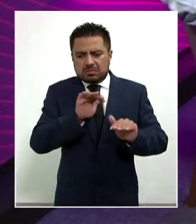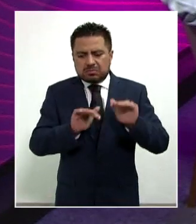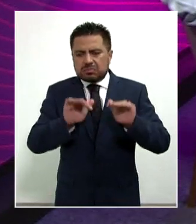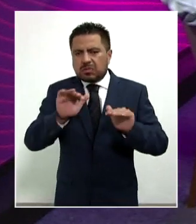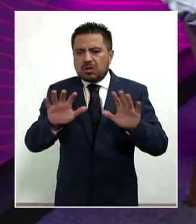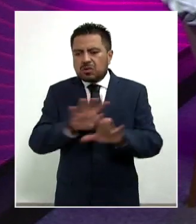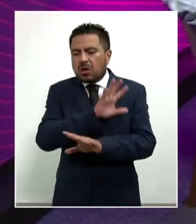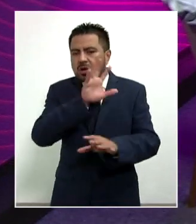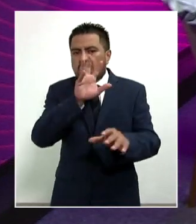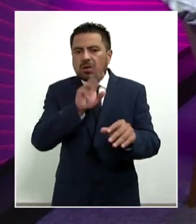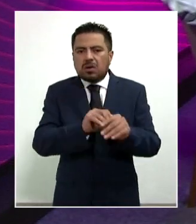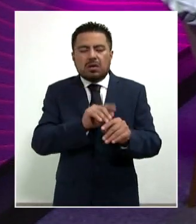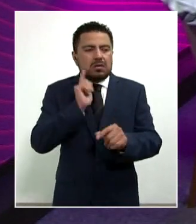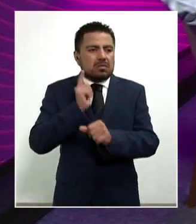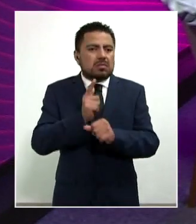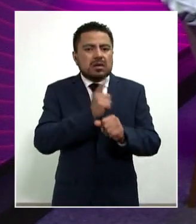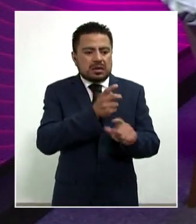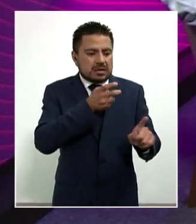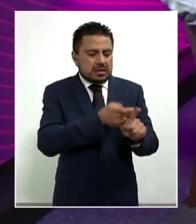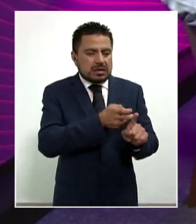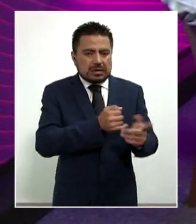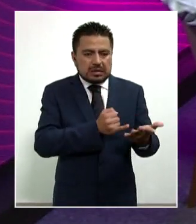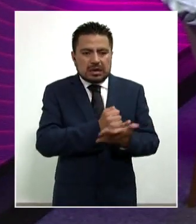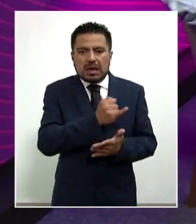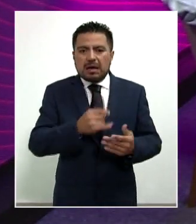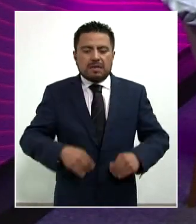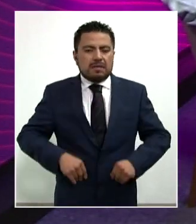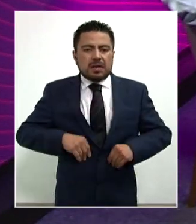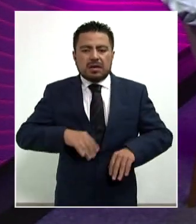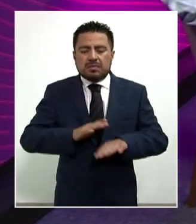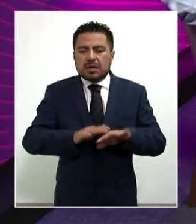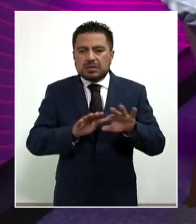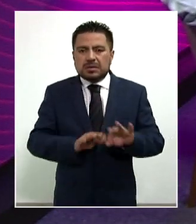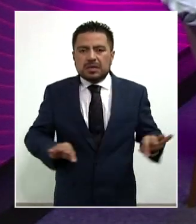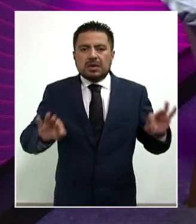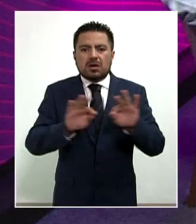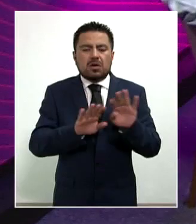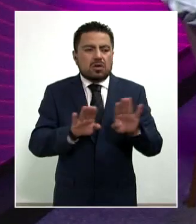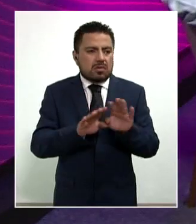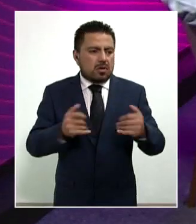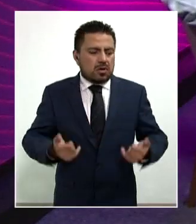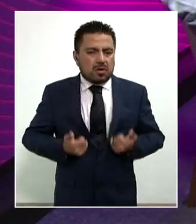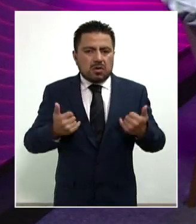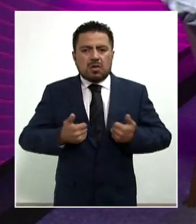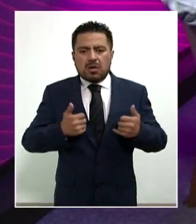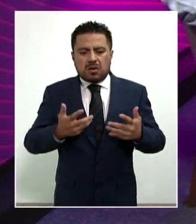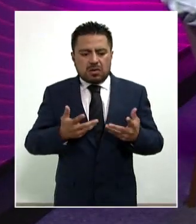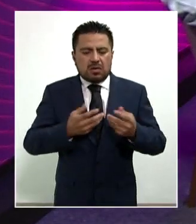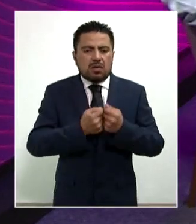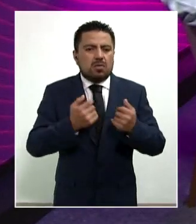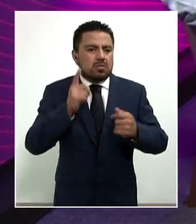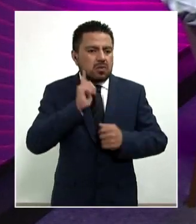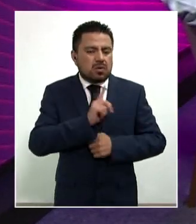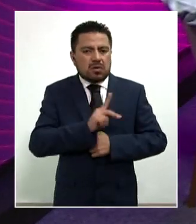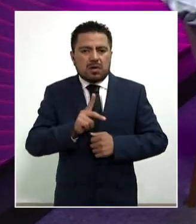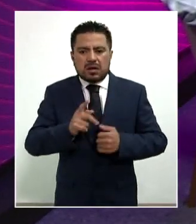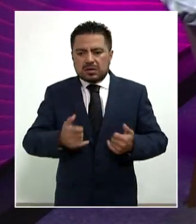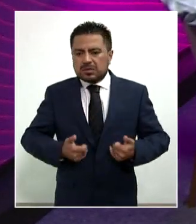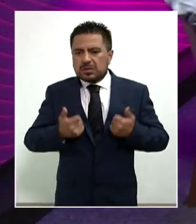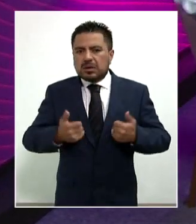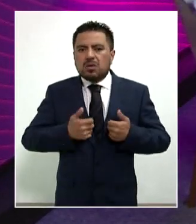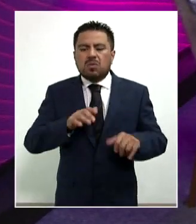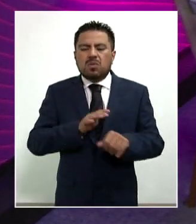entre todas y todos, y vemos ahí, justo en un momento de la vida tan importante como la juventud, una carga sobre las mujeres jóvenes.